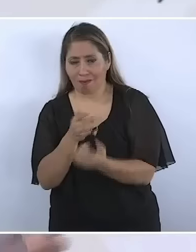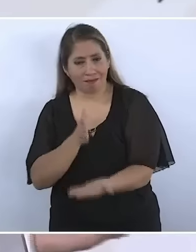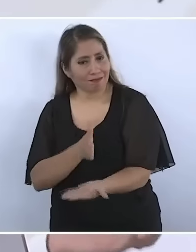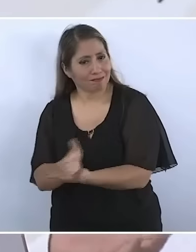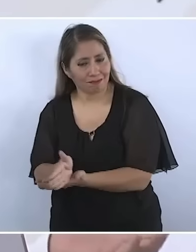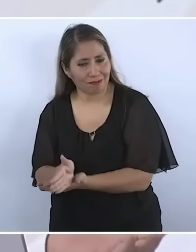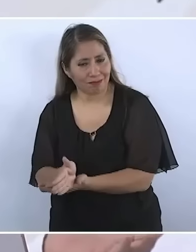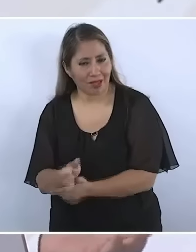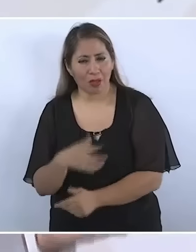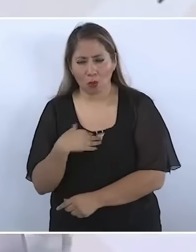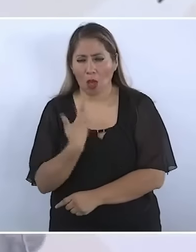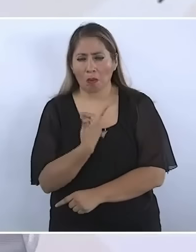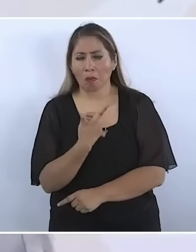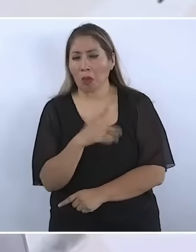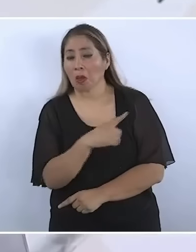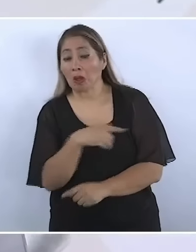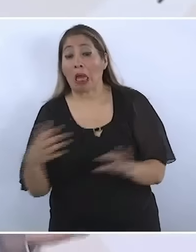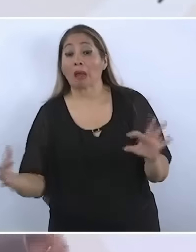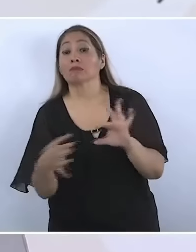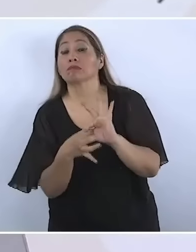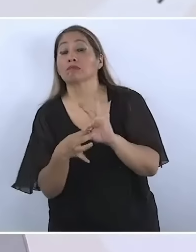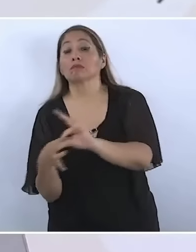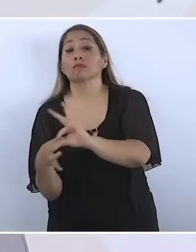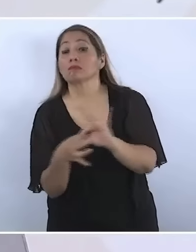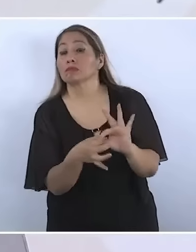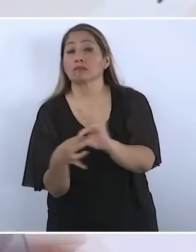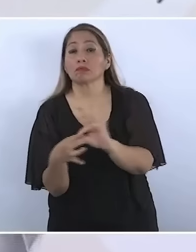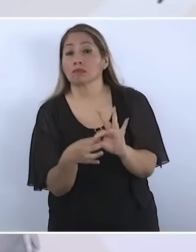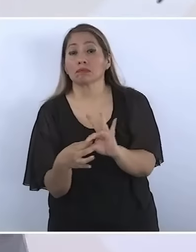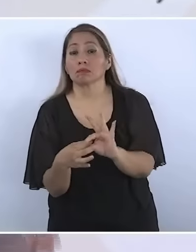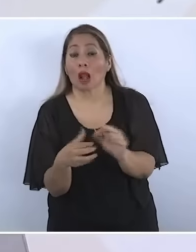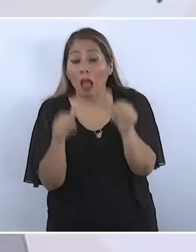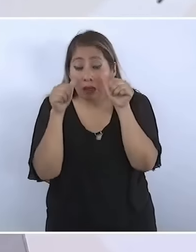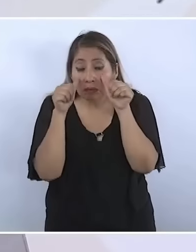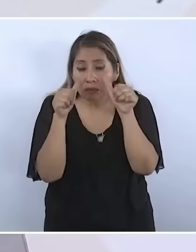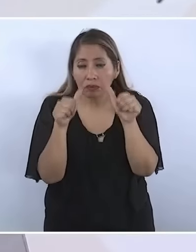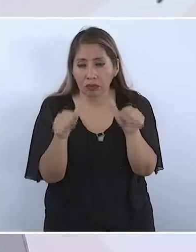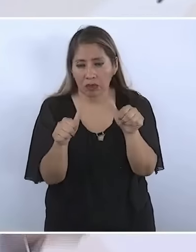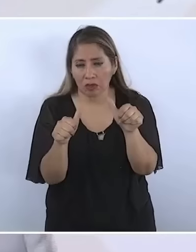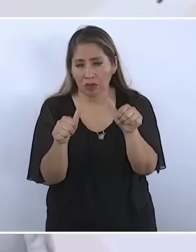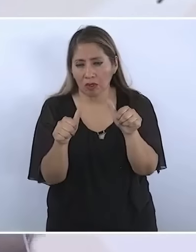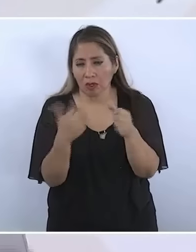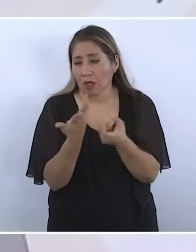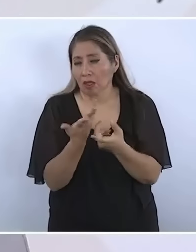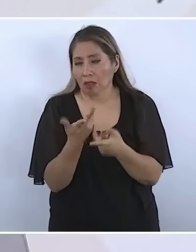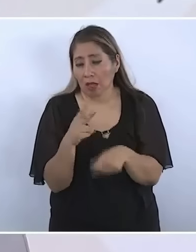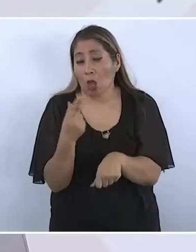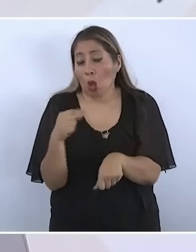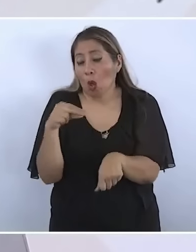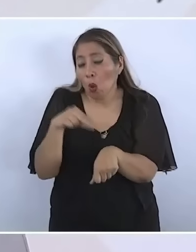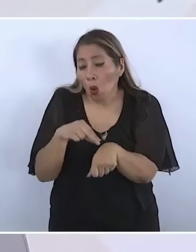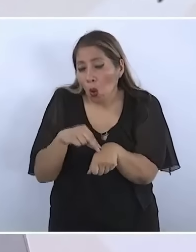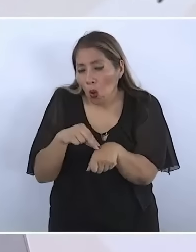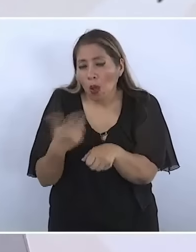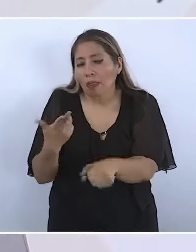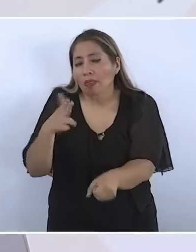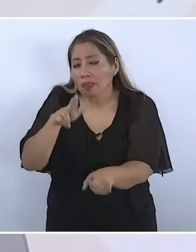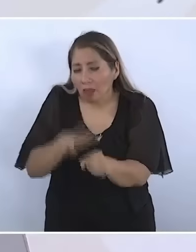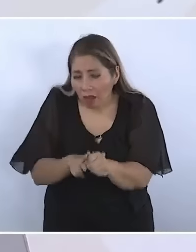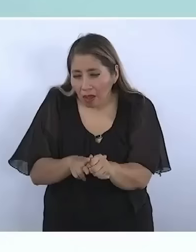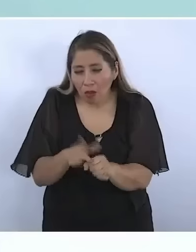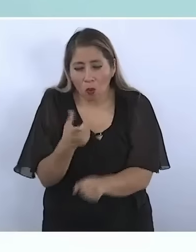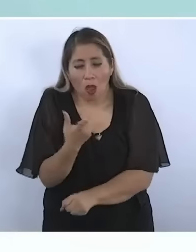por supuesto vamos a ver la unidad de atención de medicina, sea hospital, centro de salud, que